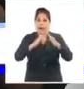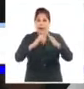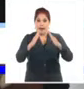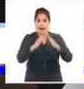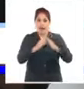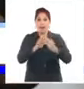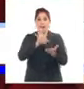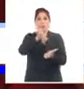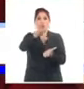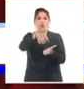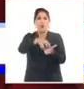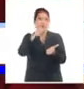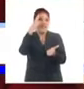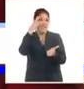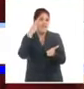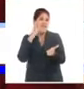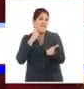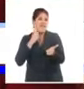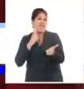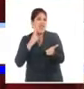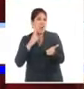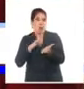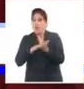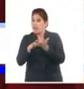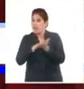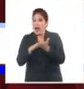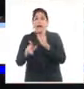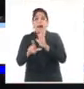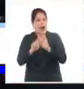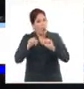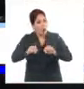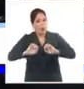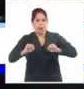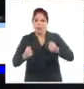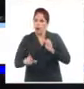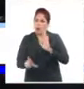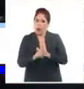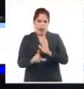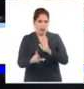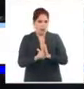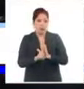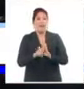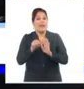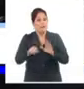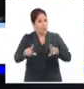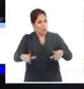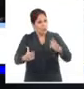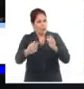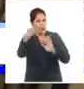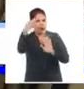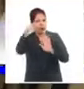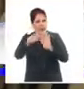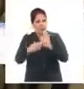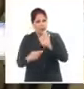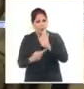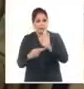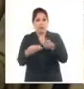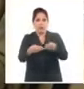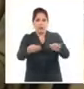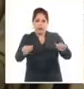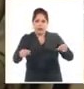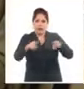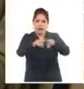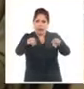locales que no cuentan con estatus legal, siempre que cumplan con las regulaciones territoriales,